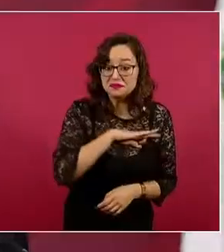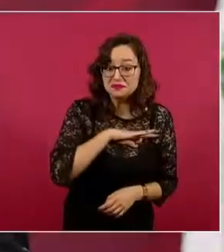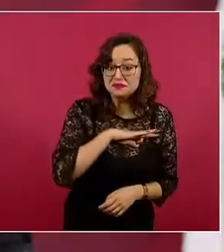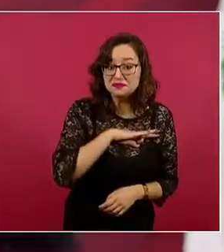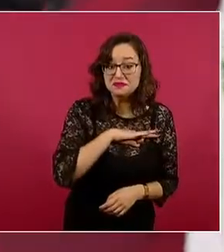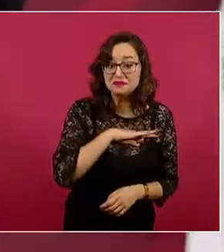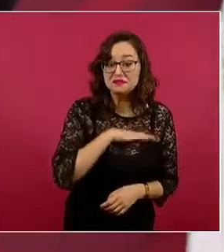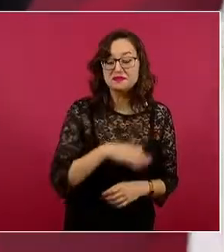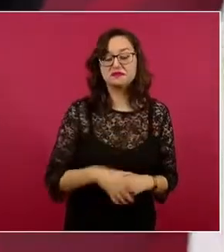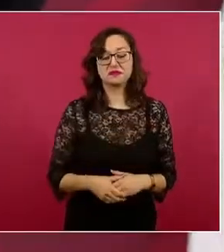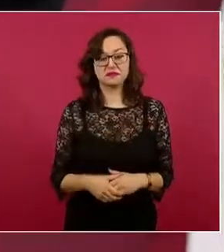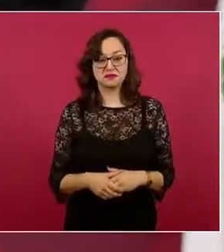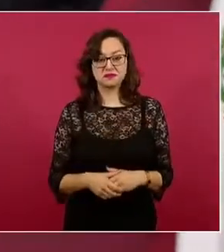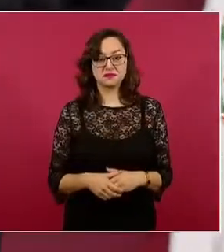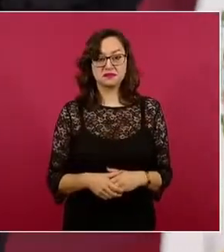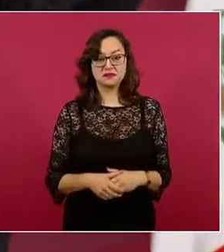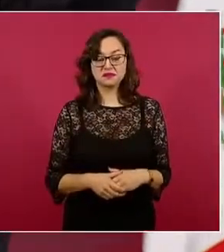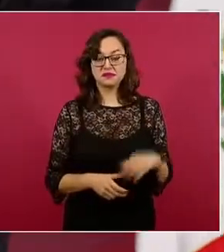A ver,